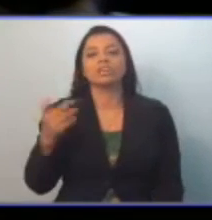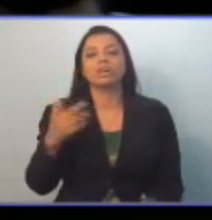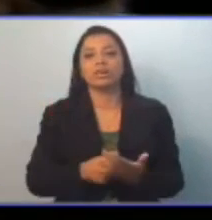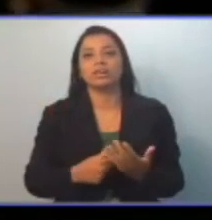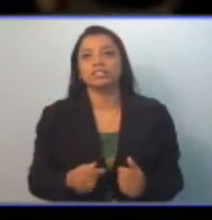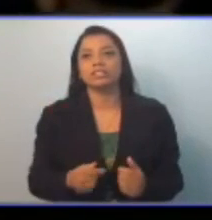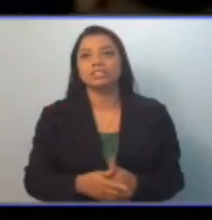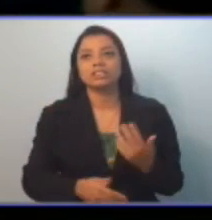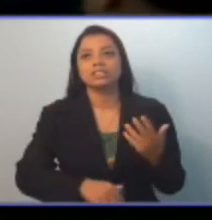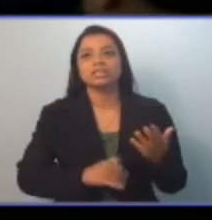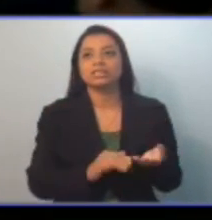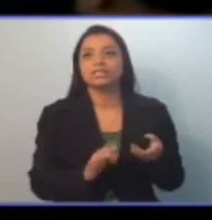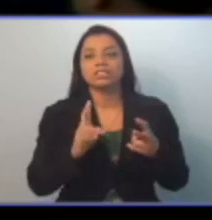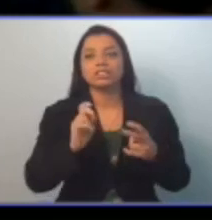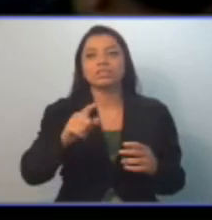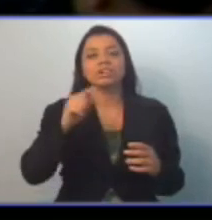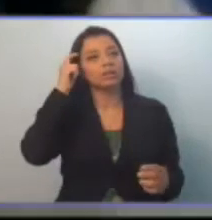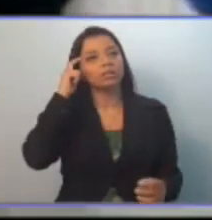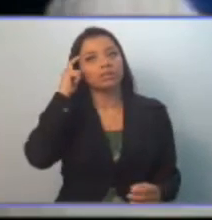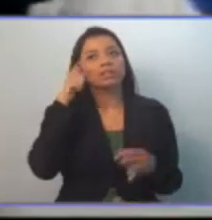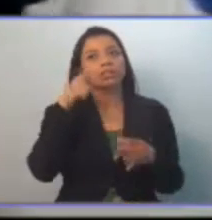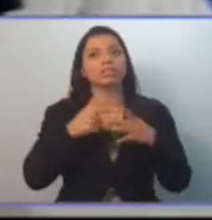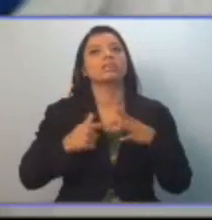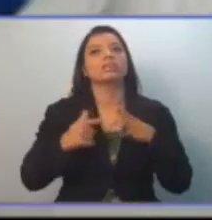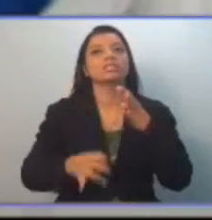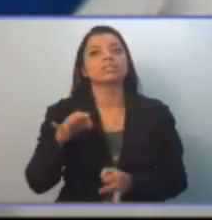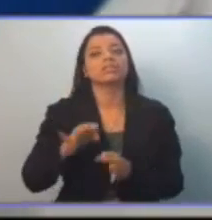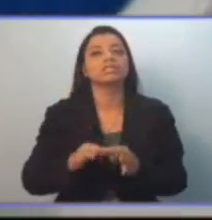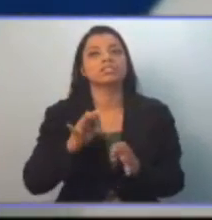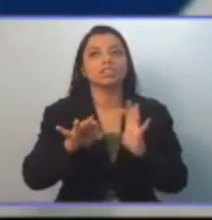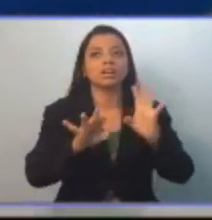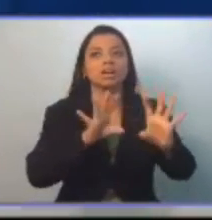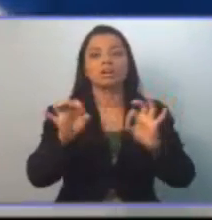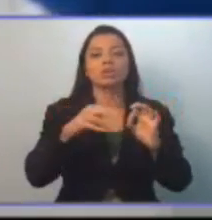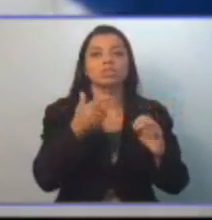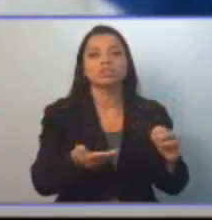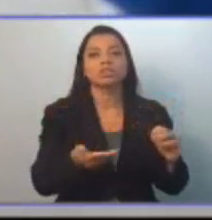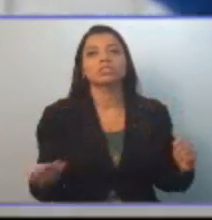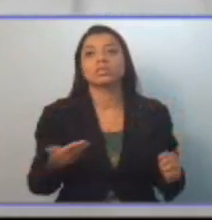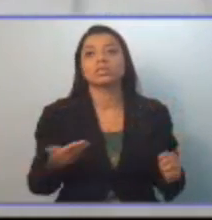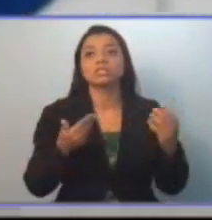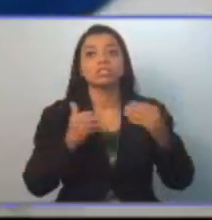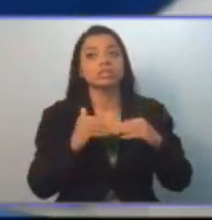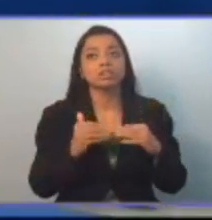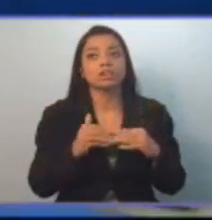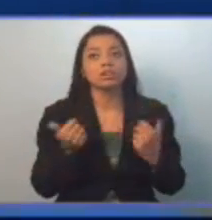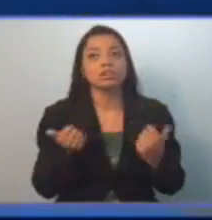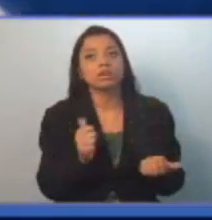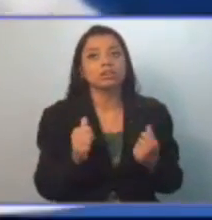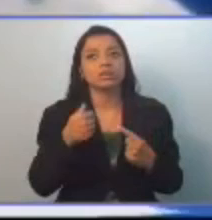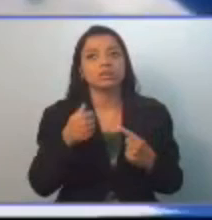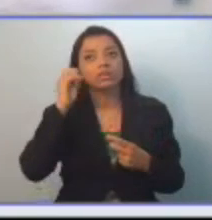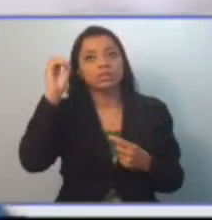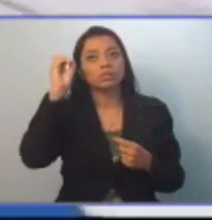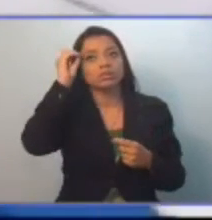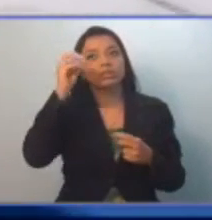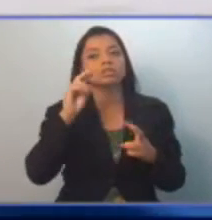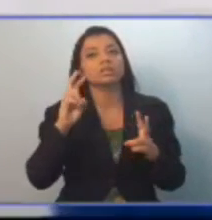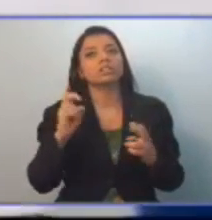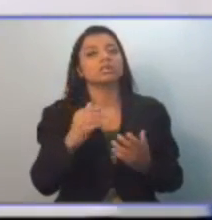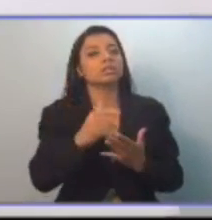de pensamiento jurídico, y pues dentro de eso algunos aspectos que también han sido valorados